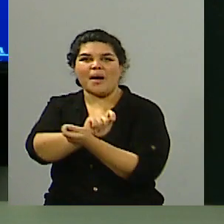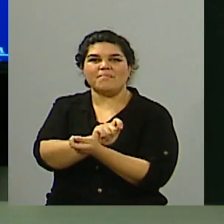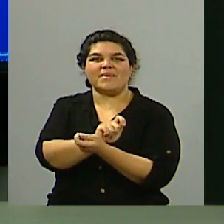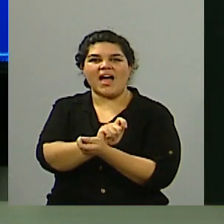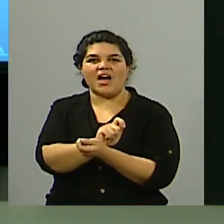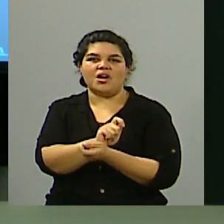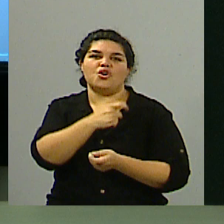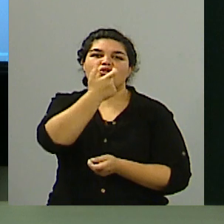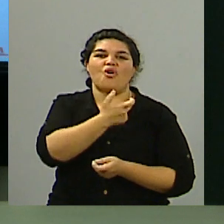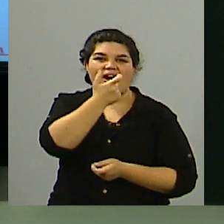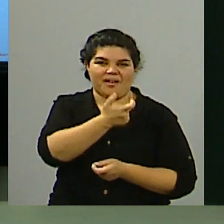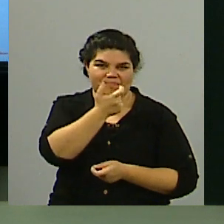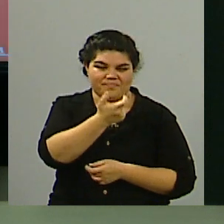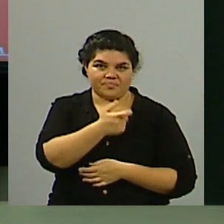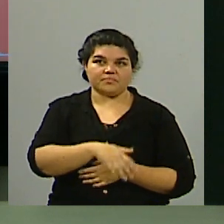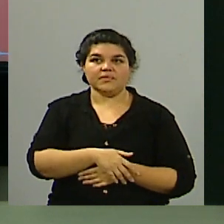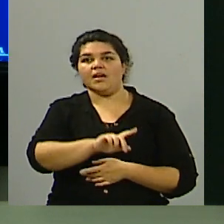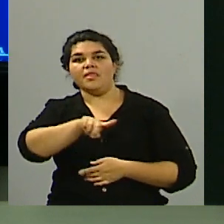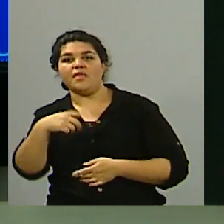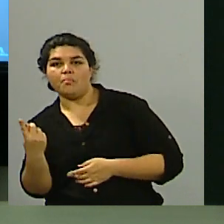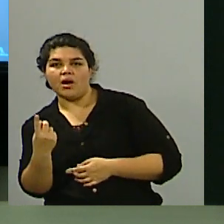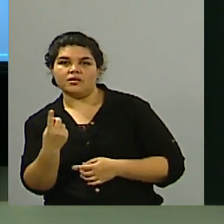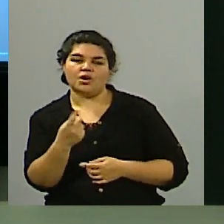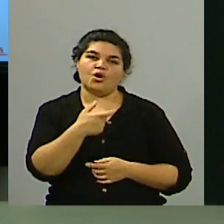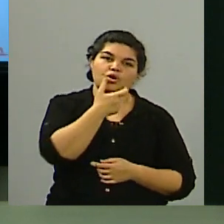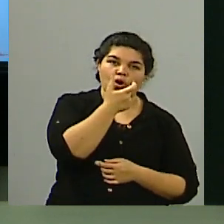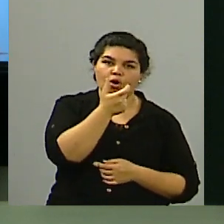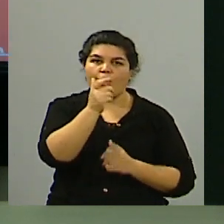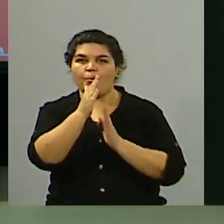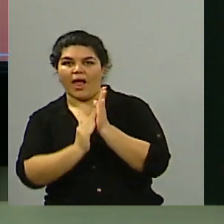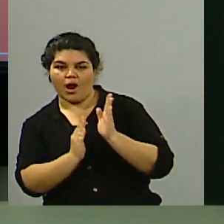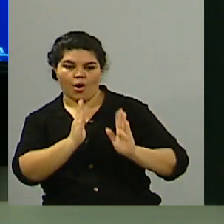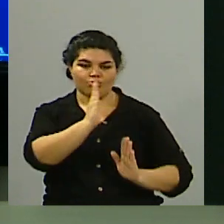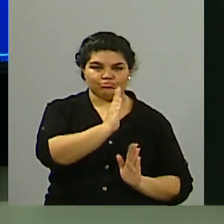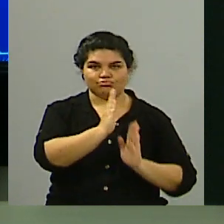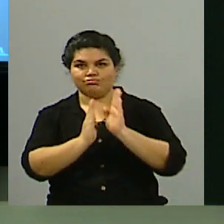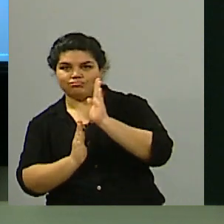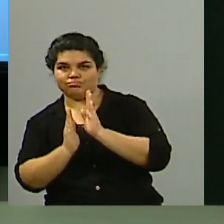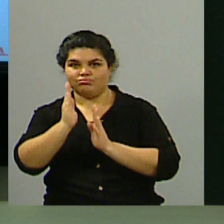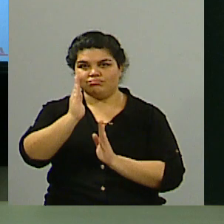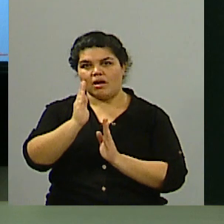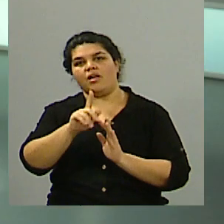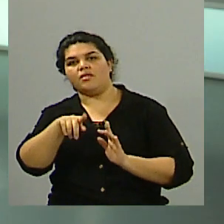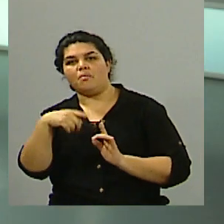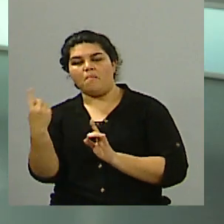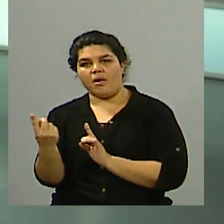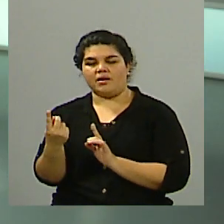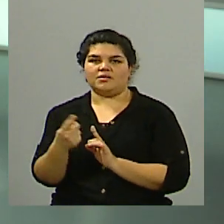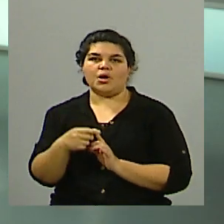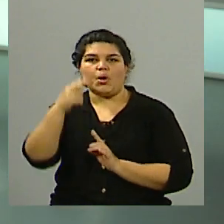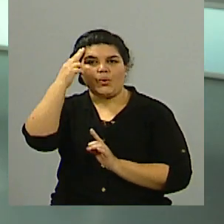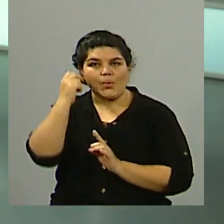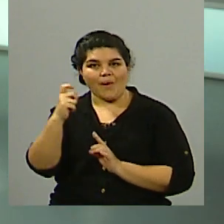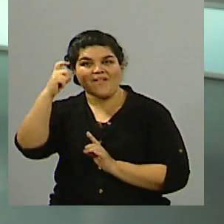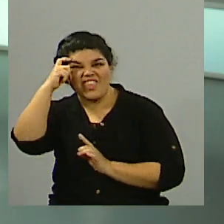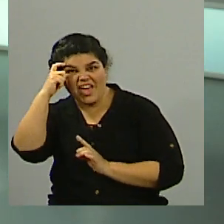un cinturón bicolor, rojo y blanco. Y a partir del octavo, o sea, el noveno y décimo, ya es todo rojo. Y a partir de